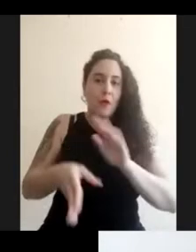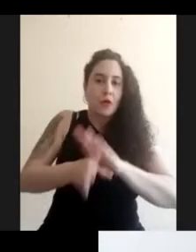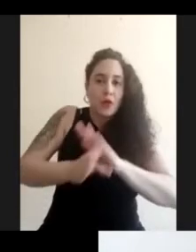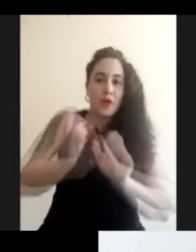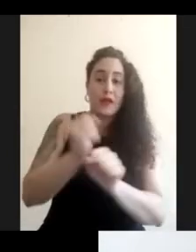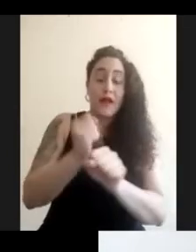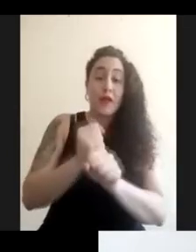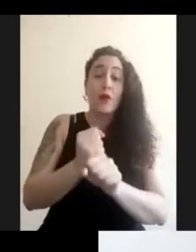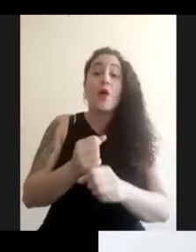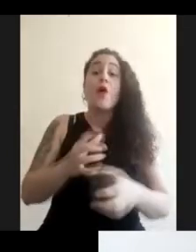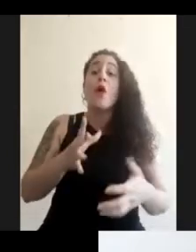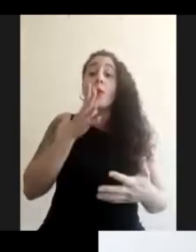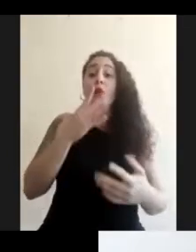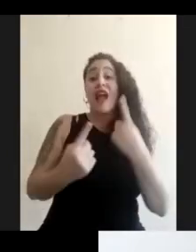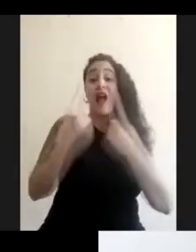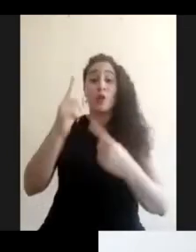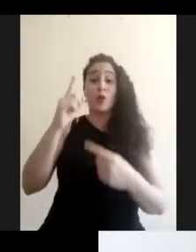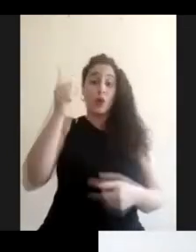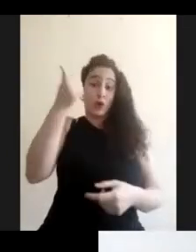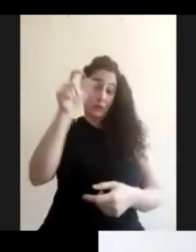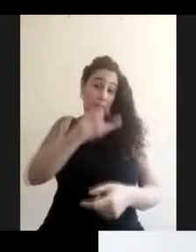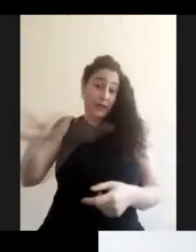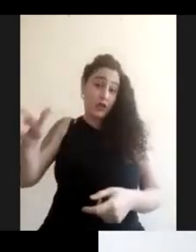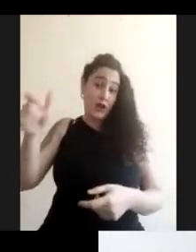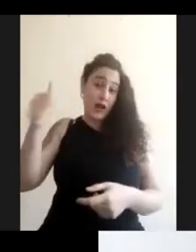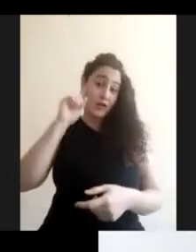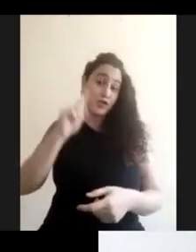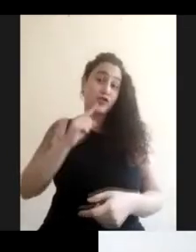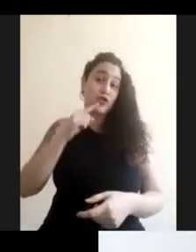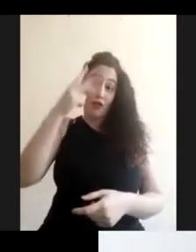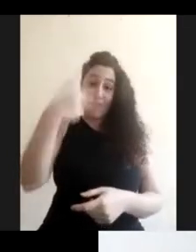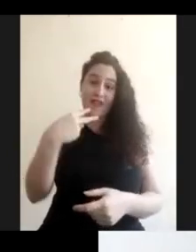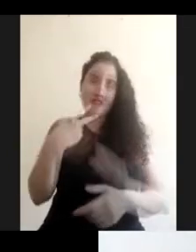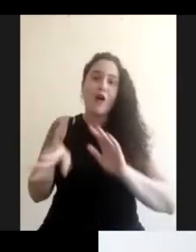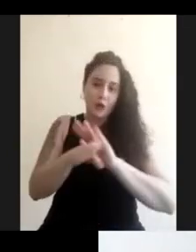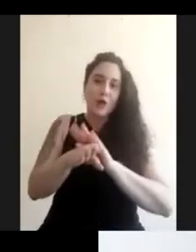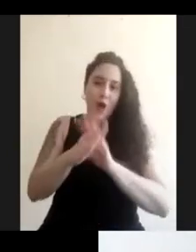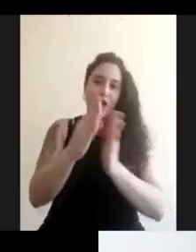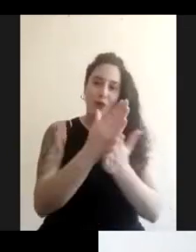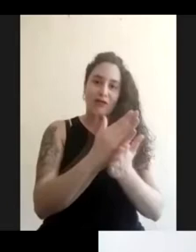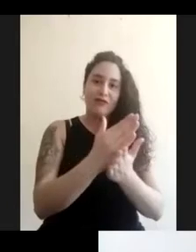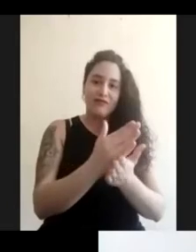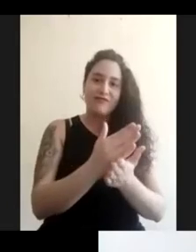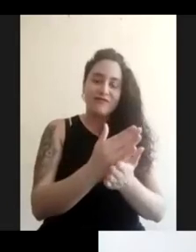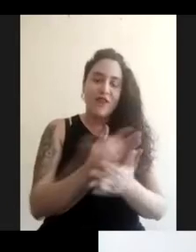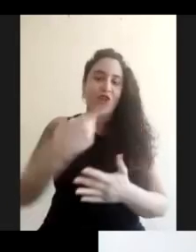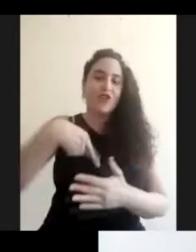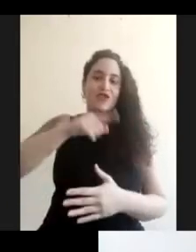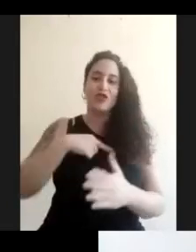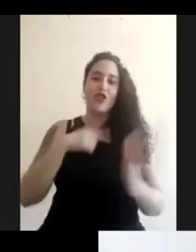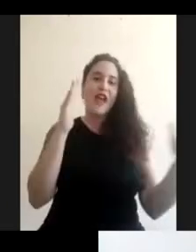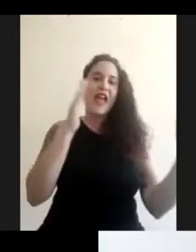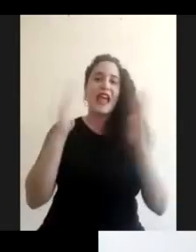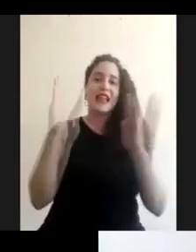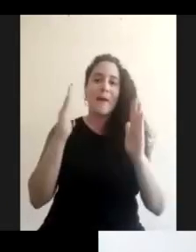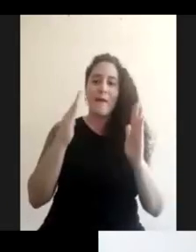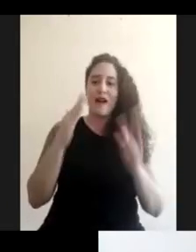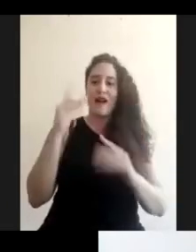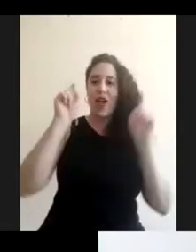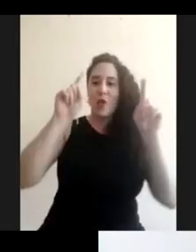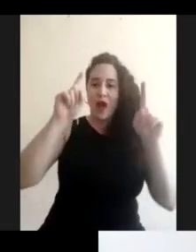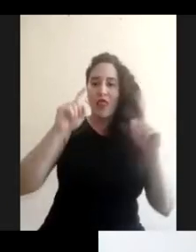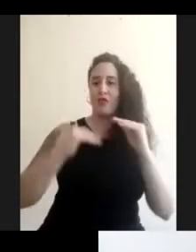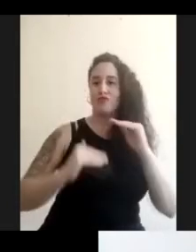porque hay chicos sordos ciegos que siguen estudiando. Nosotros atendemos todas las etapas educativas y bueno, hay